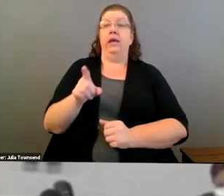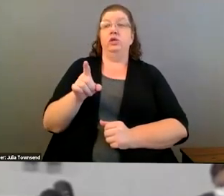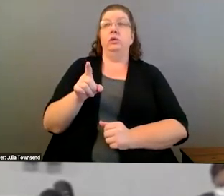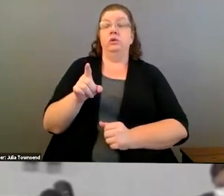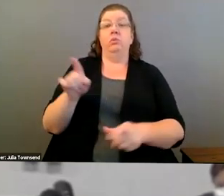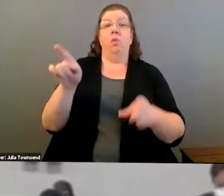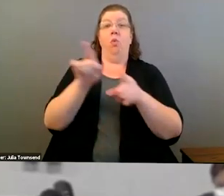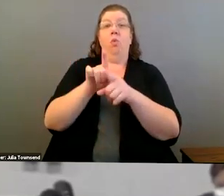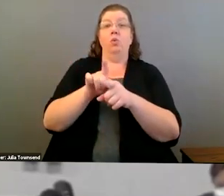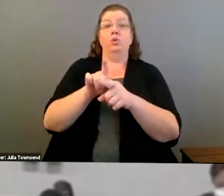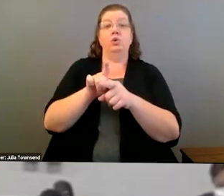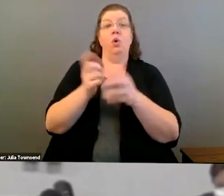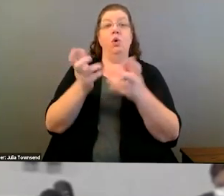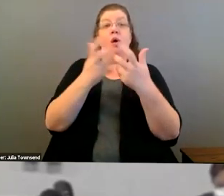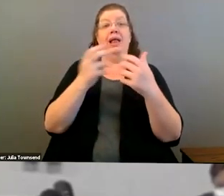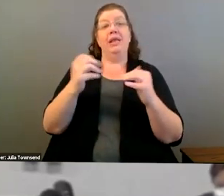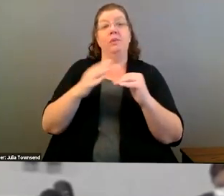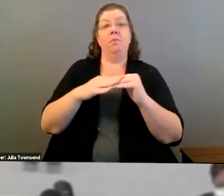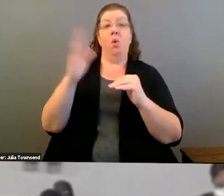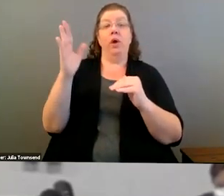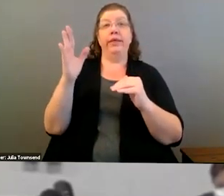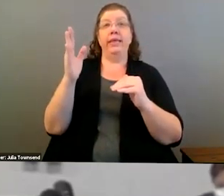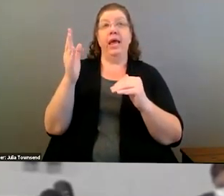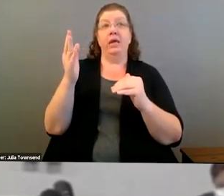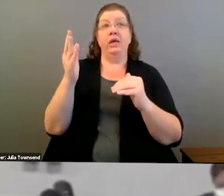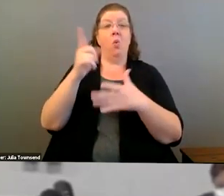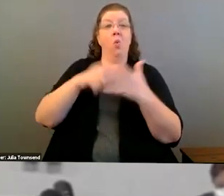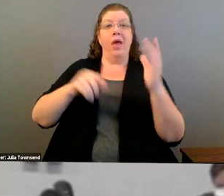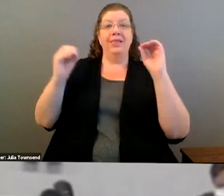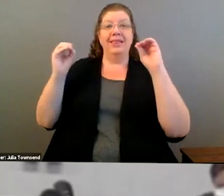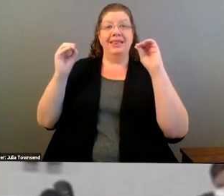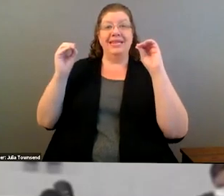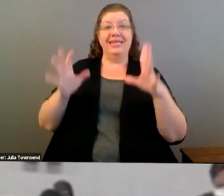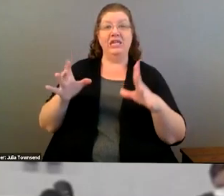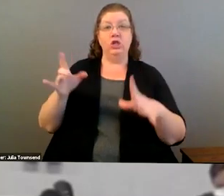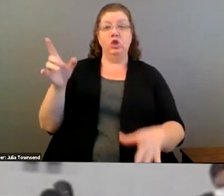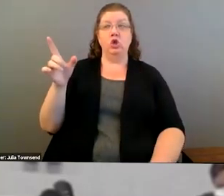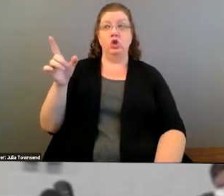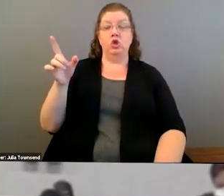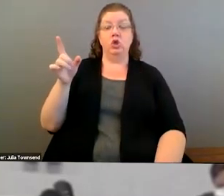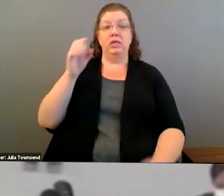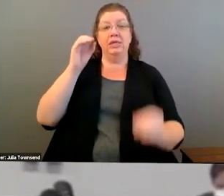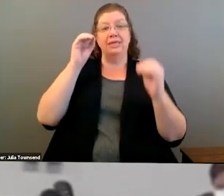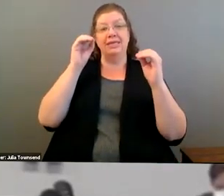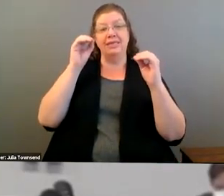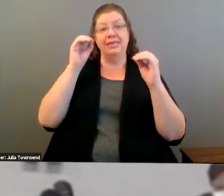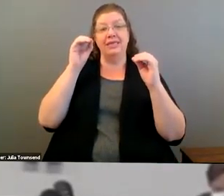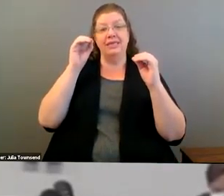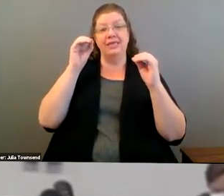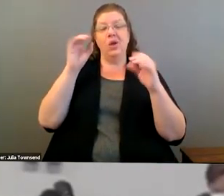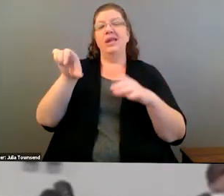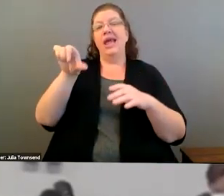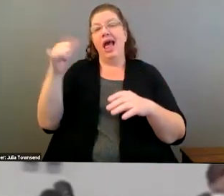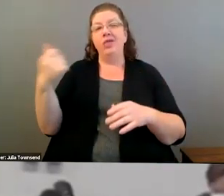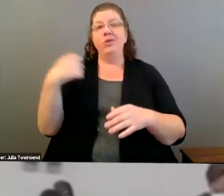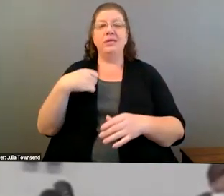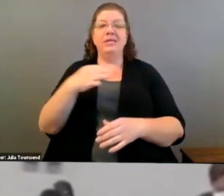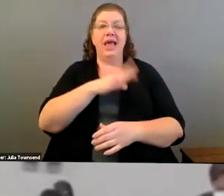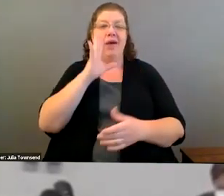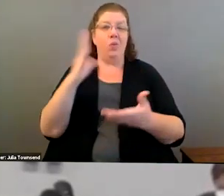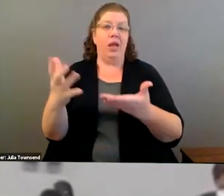y de hecho también resultó ser un poquito más que lo que los maestros otro personal